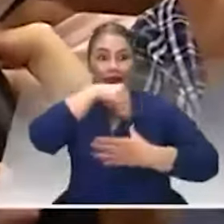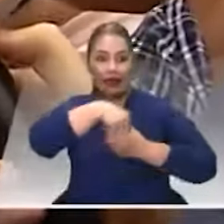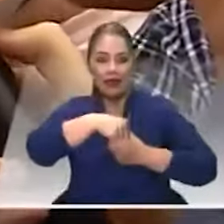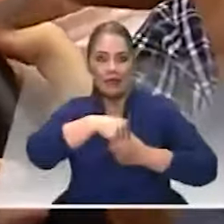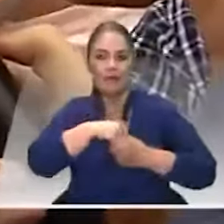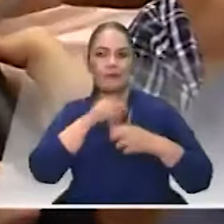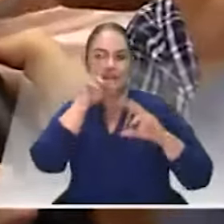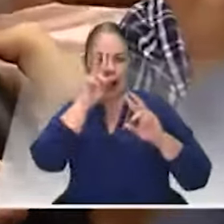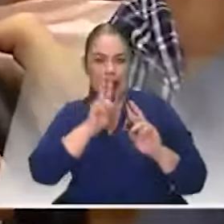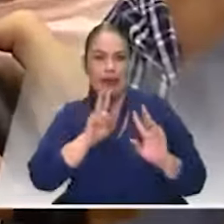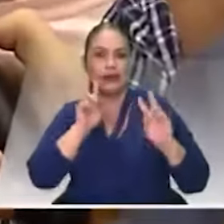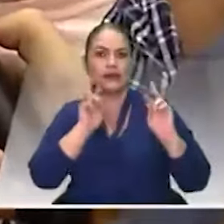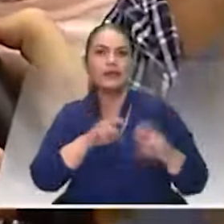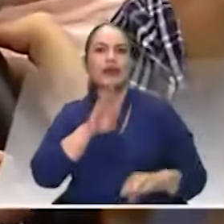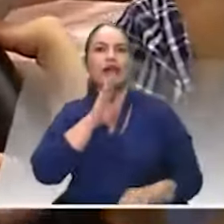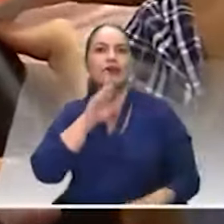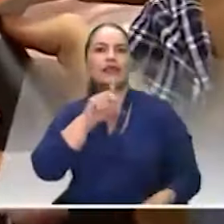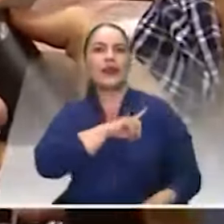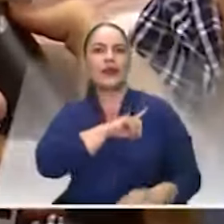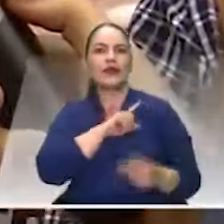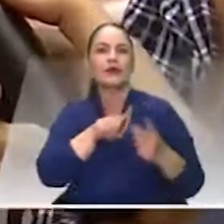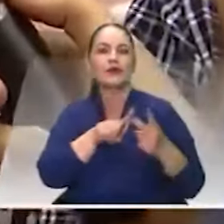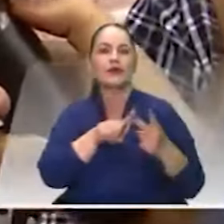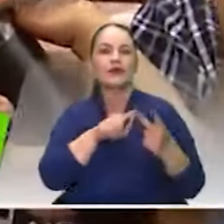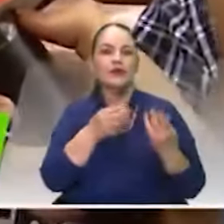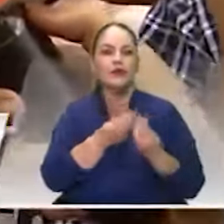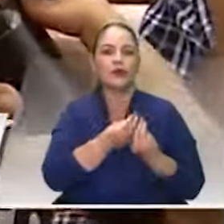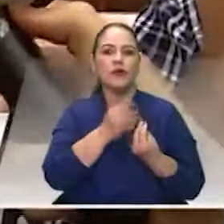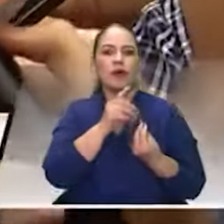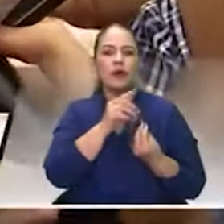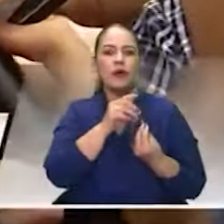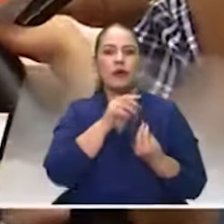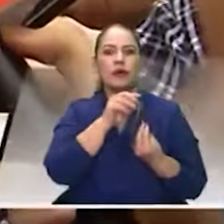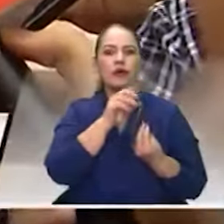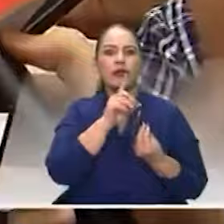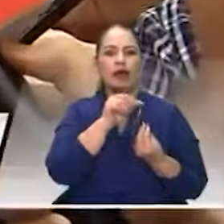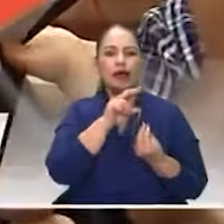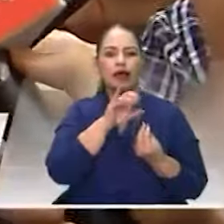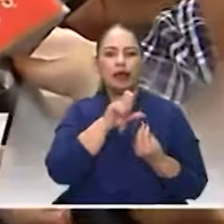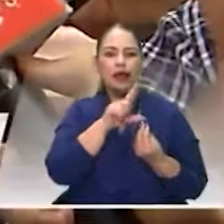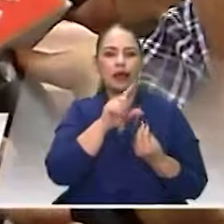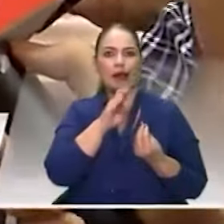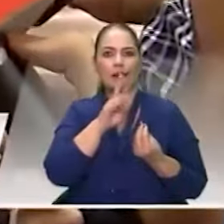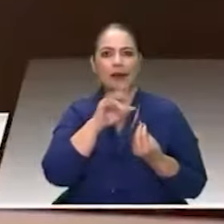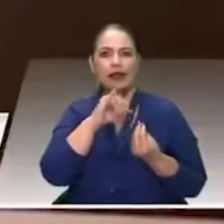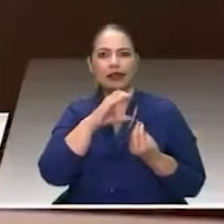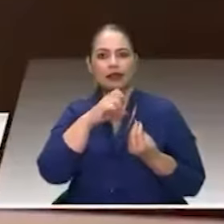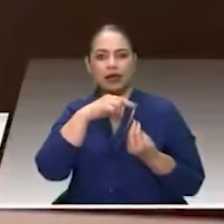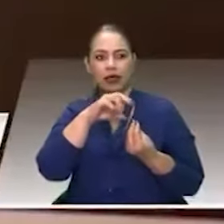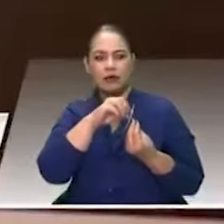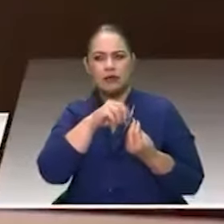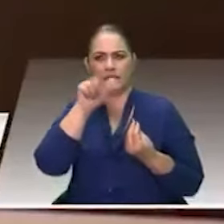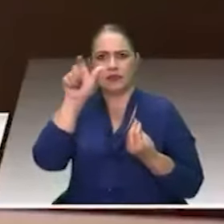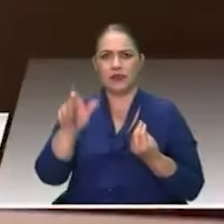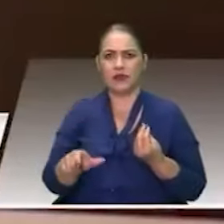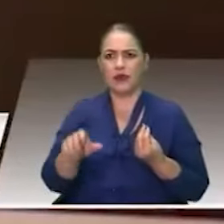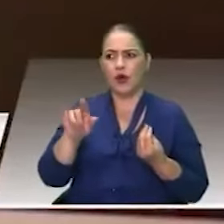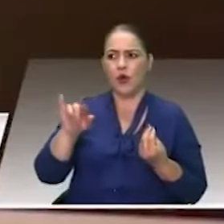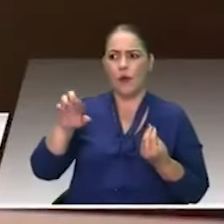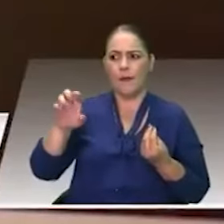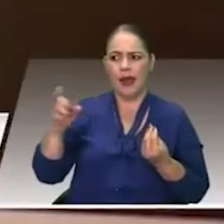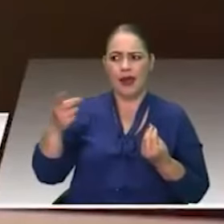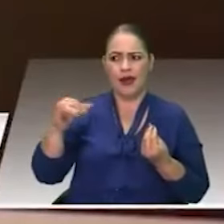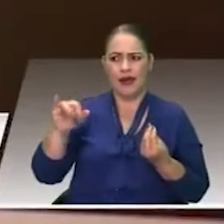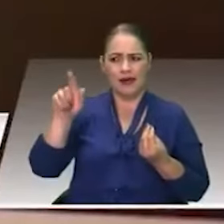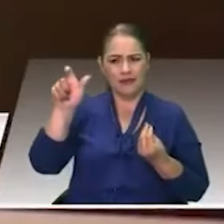denuncia fue interpuesta por el concejal del centro democrático Daniel briceño en ella el corporado expone que Juan Carlos upegui habría incurrido en